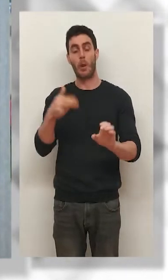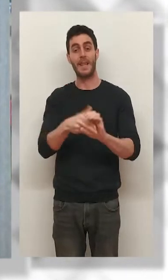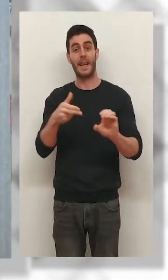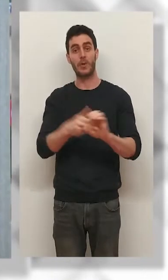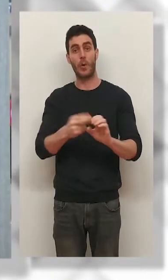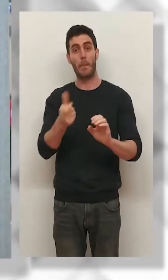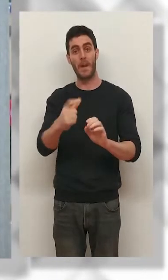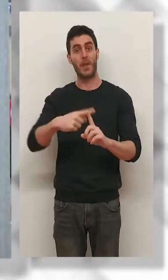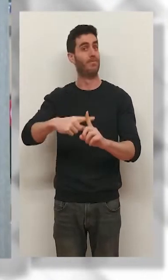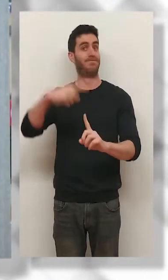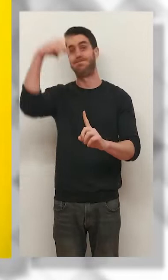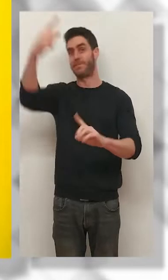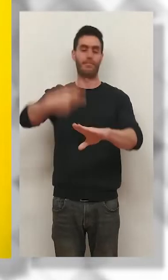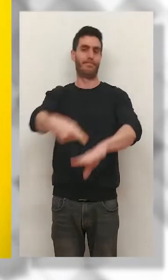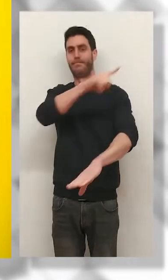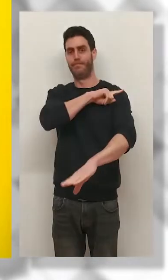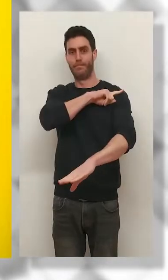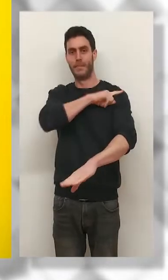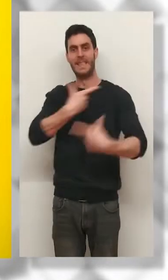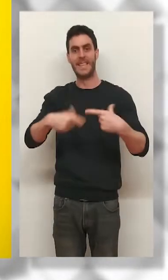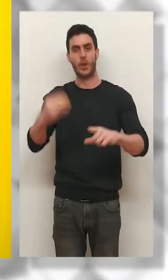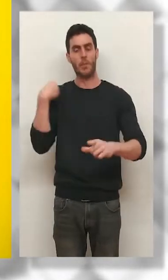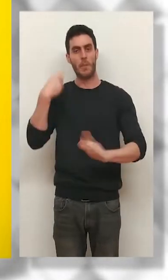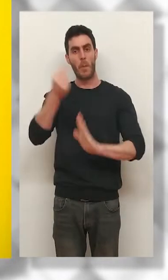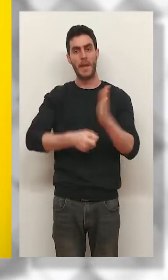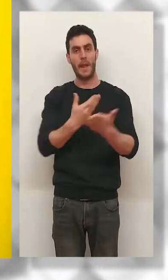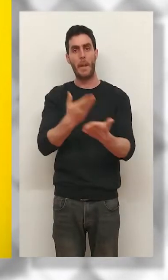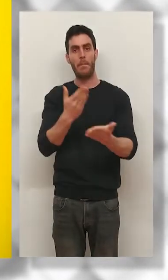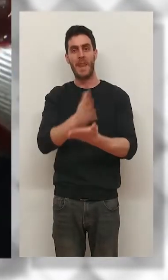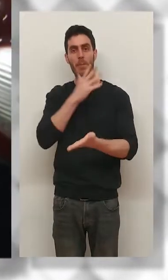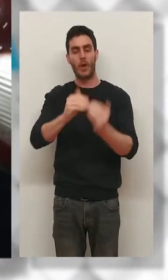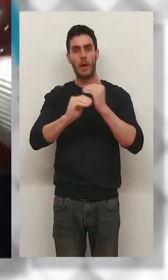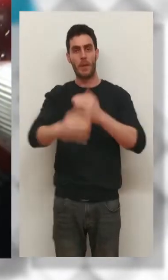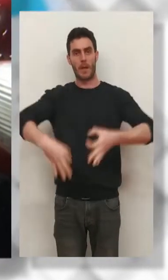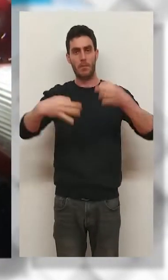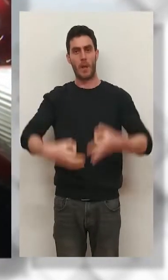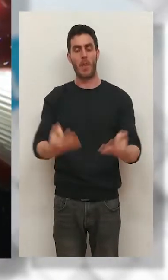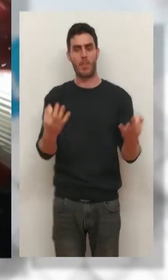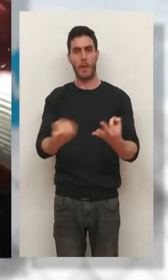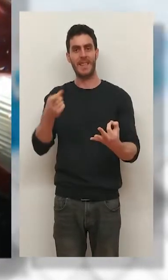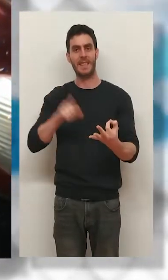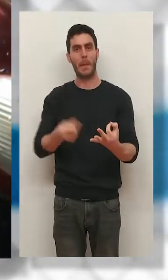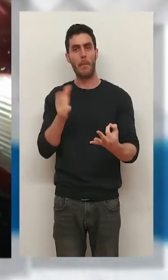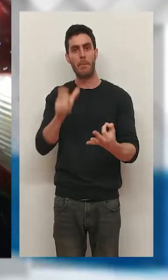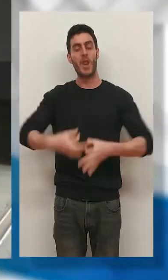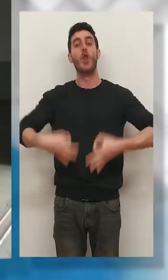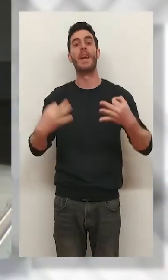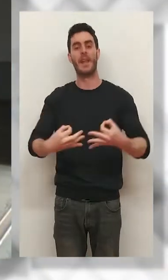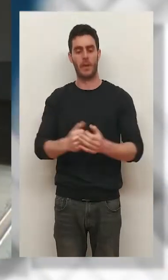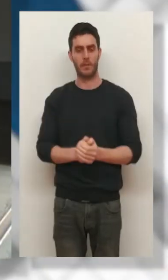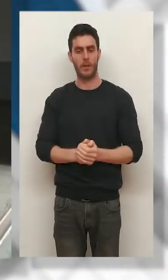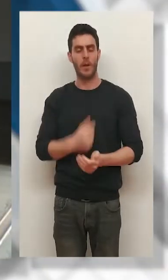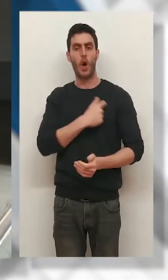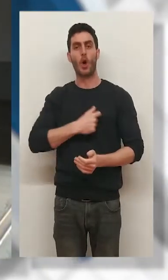Unos precios disparados ante los que el sector reclama medidas. Hay que lograr, aseguran, estabilidad y, sobre todo, certezas en los precios. Hubo